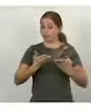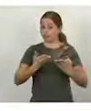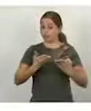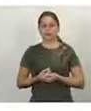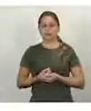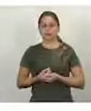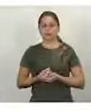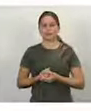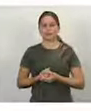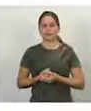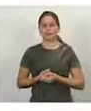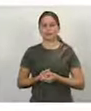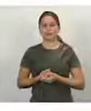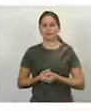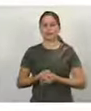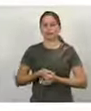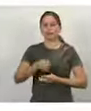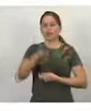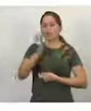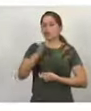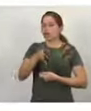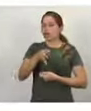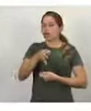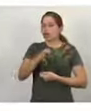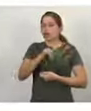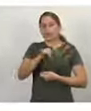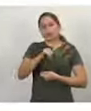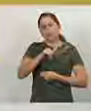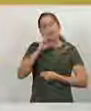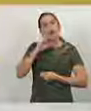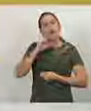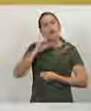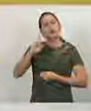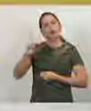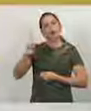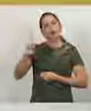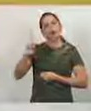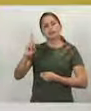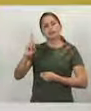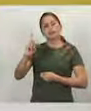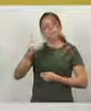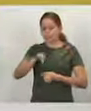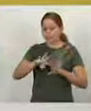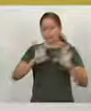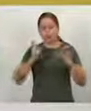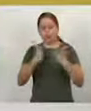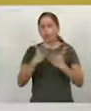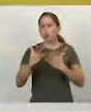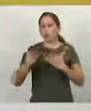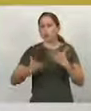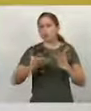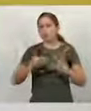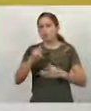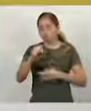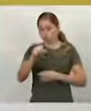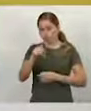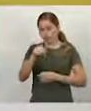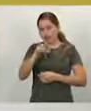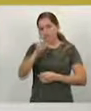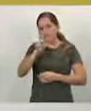desarrollando. Seguramente también recordarán que las acciones del 26 de